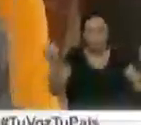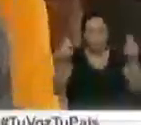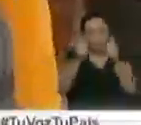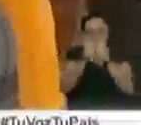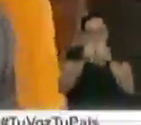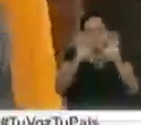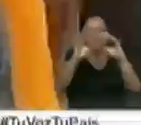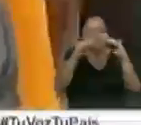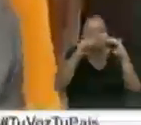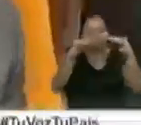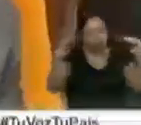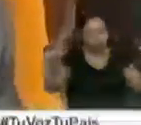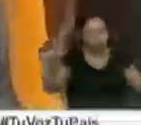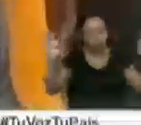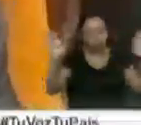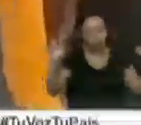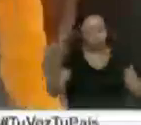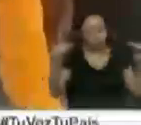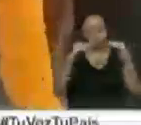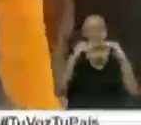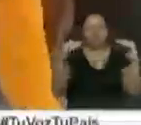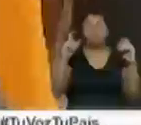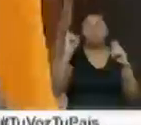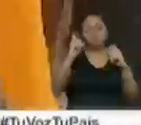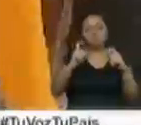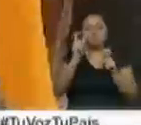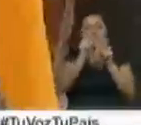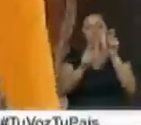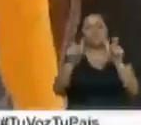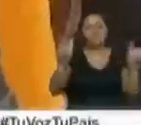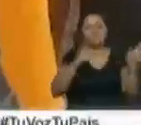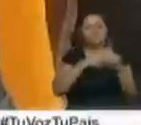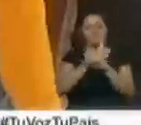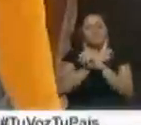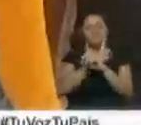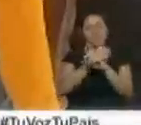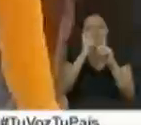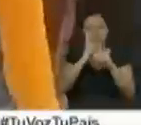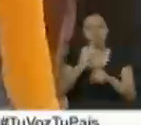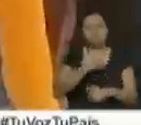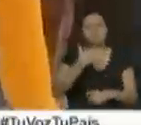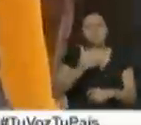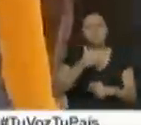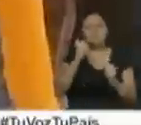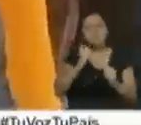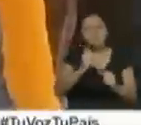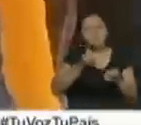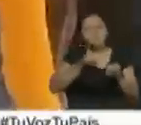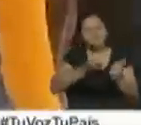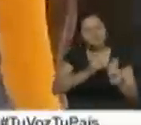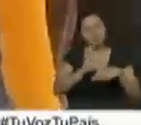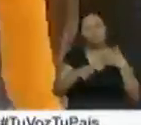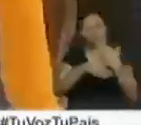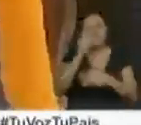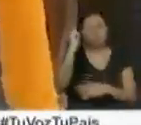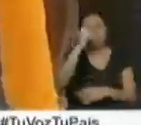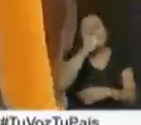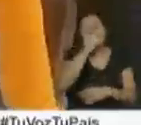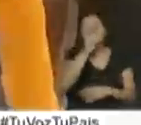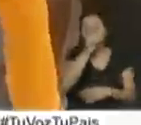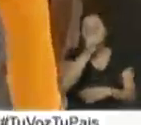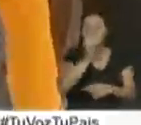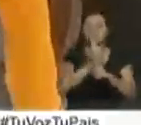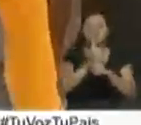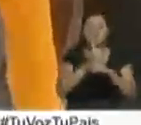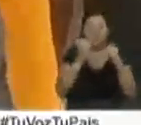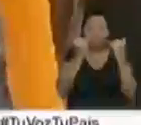horizontal, entre iguales, hace que las personas con discapacidad reclamen y exijan sus derechos. Es por